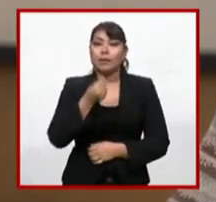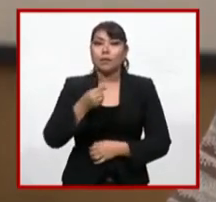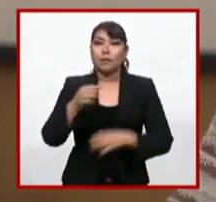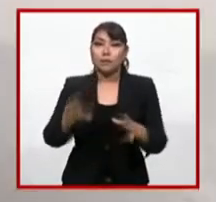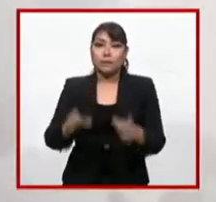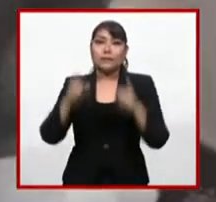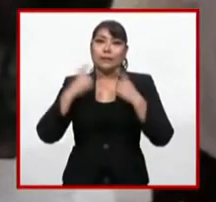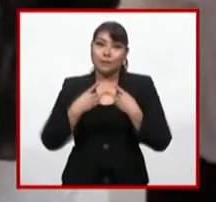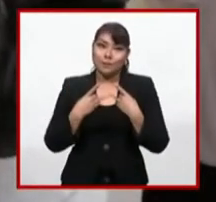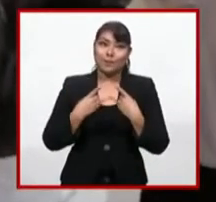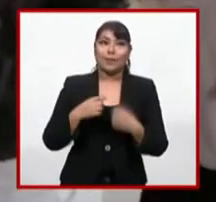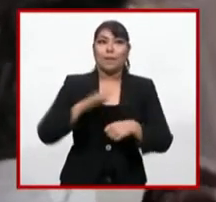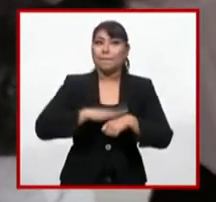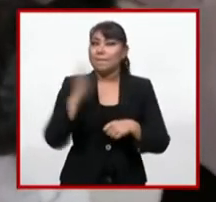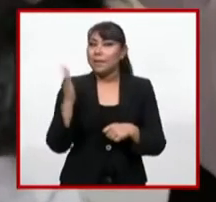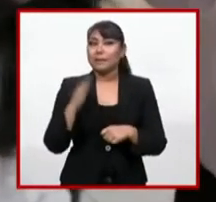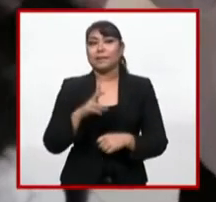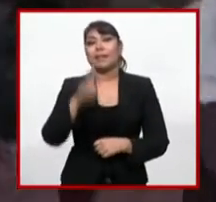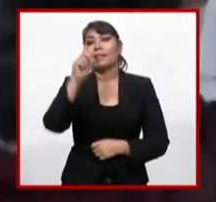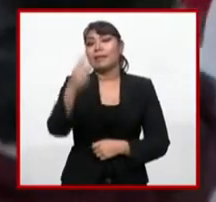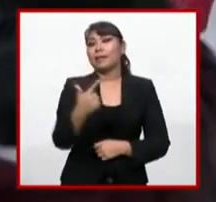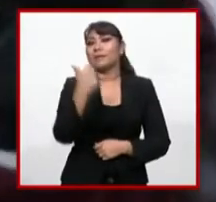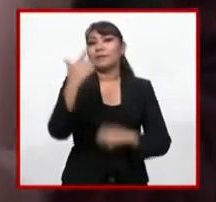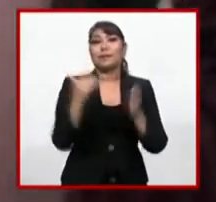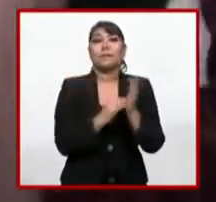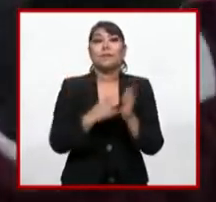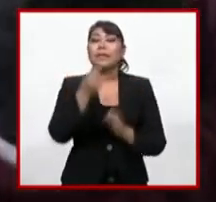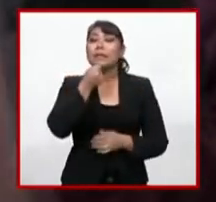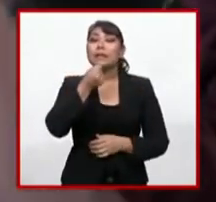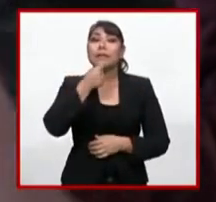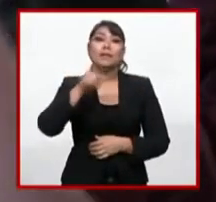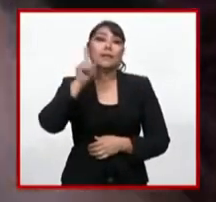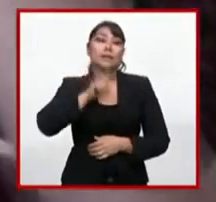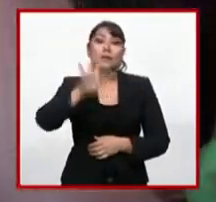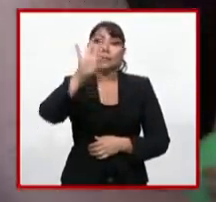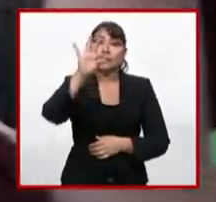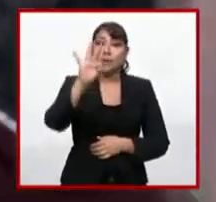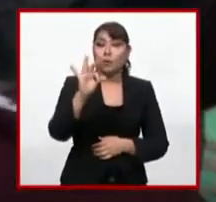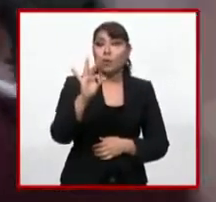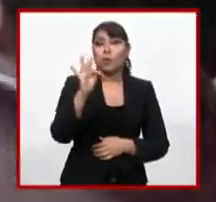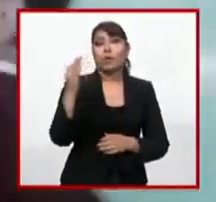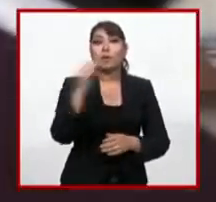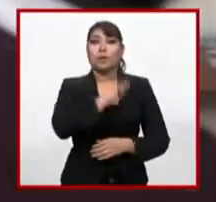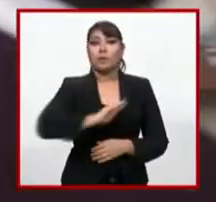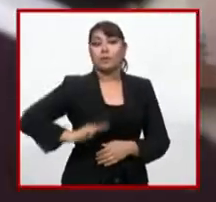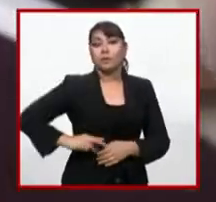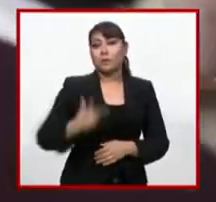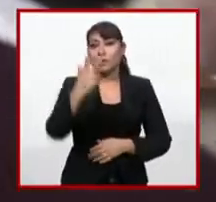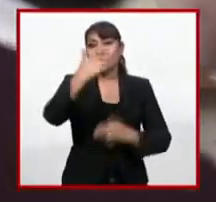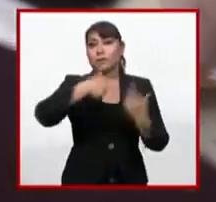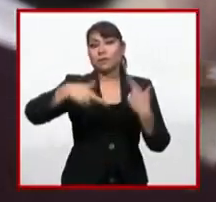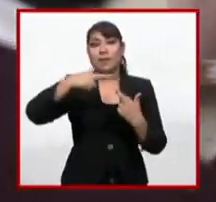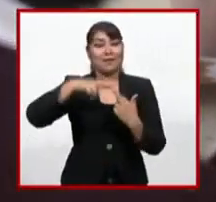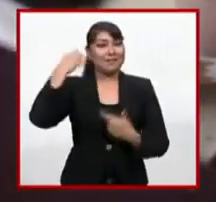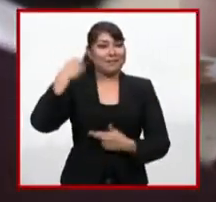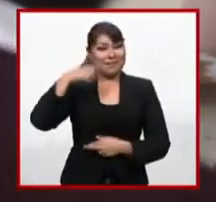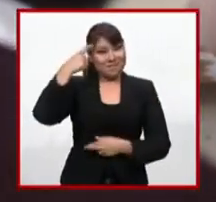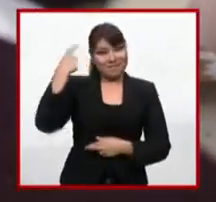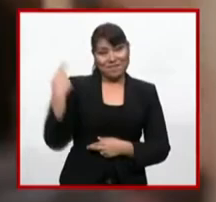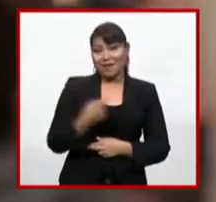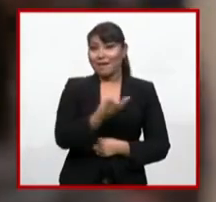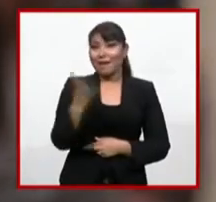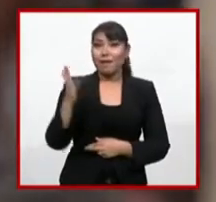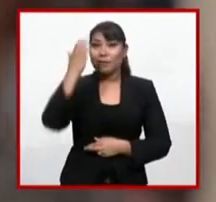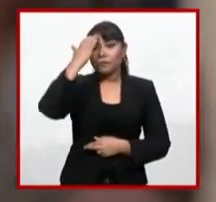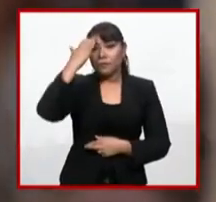Además, capacitamos a más de 37 mil niñas y niños de 40 municipios en las 8 regiones de Oaxaca, para que ellos conozcan